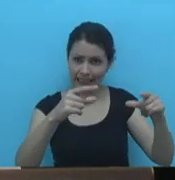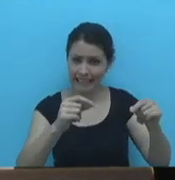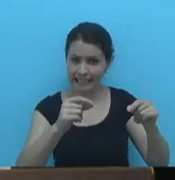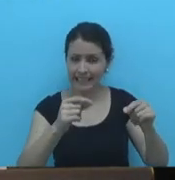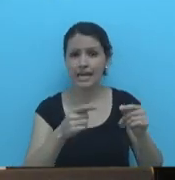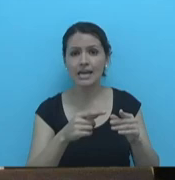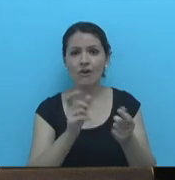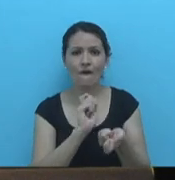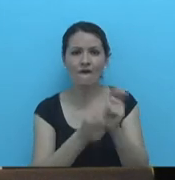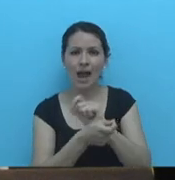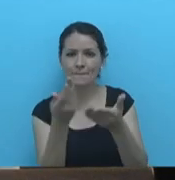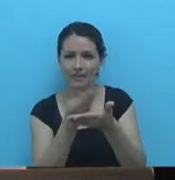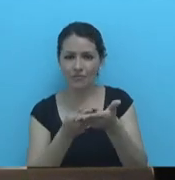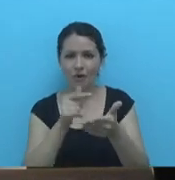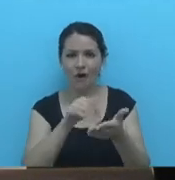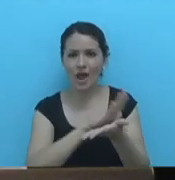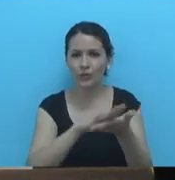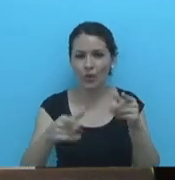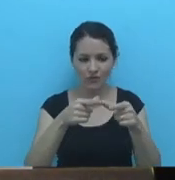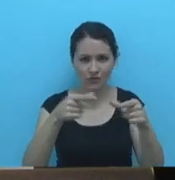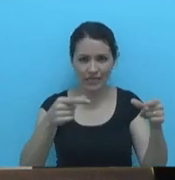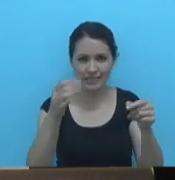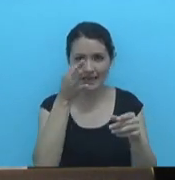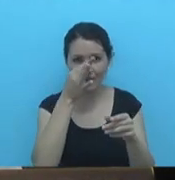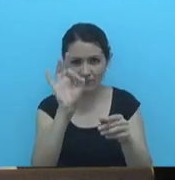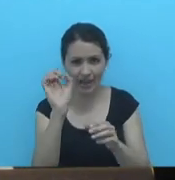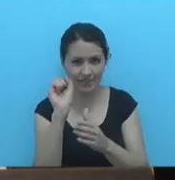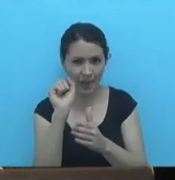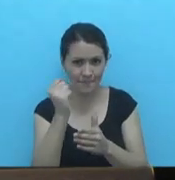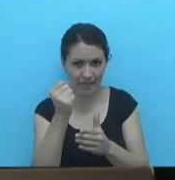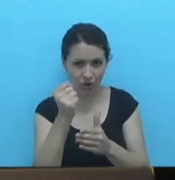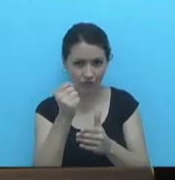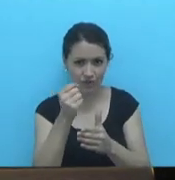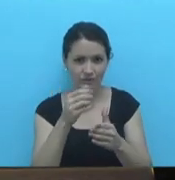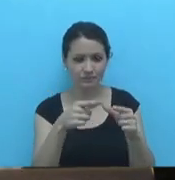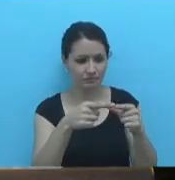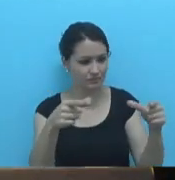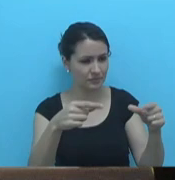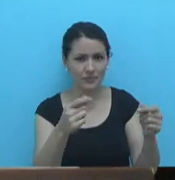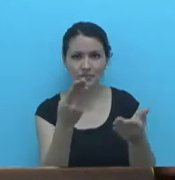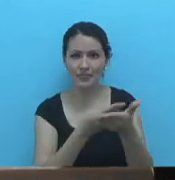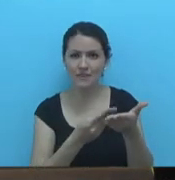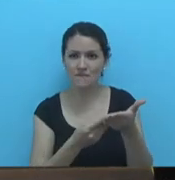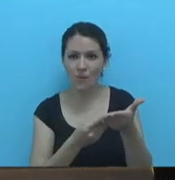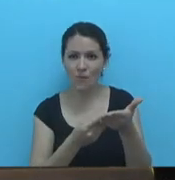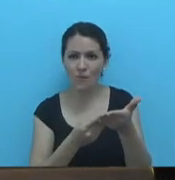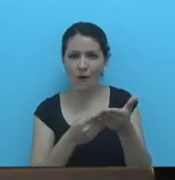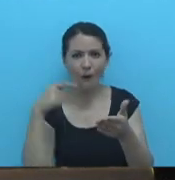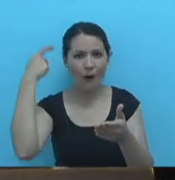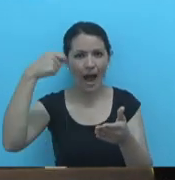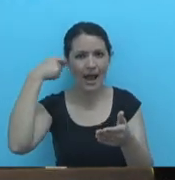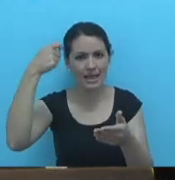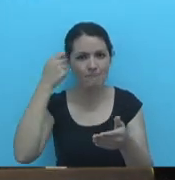nuevo billete de 20 pesos, ese que reemplaza el Día de la Soberanía, va a tener un guanaco.